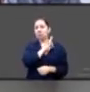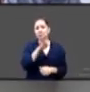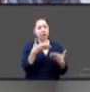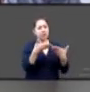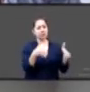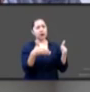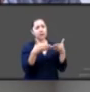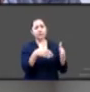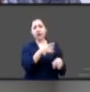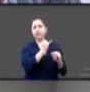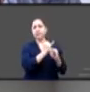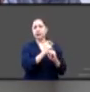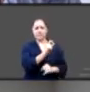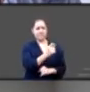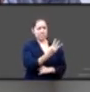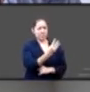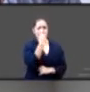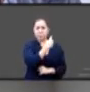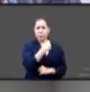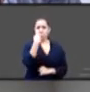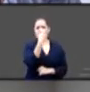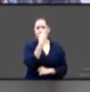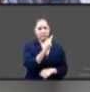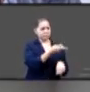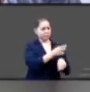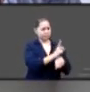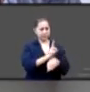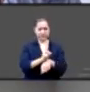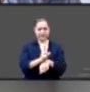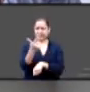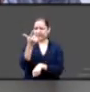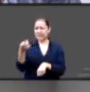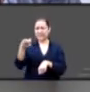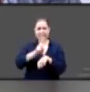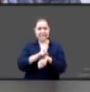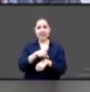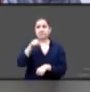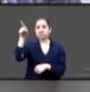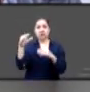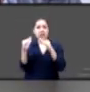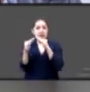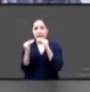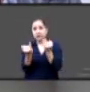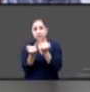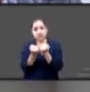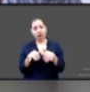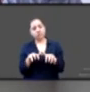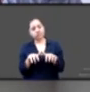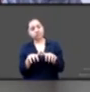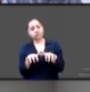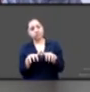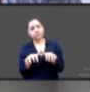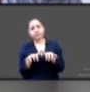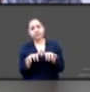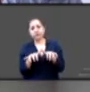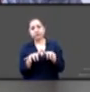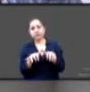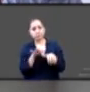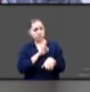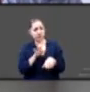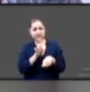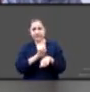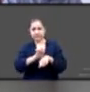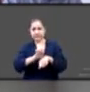semana, en una situación similar a la que nos encontramos nosotros, trabajando desde casa y con algunos síntomas de ansiedad que permiten precisamente